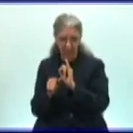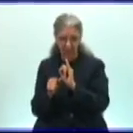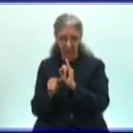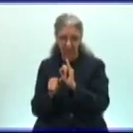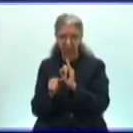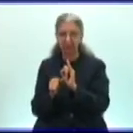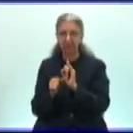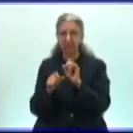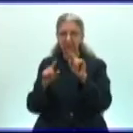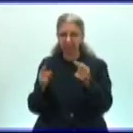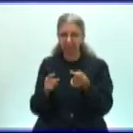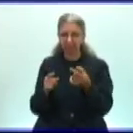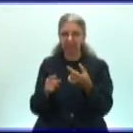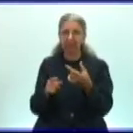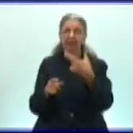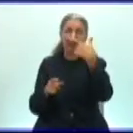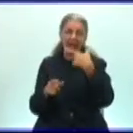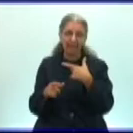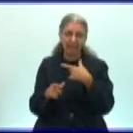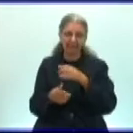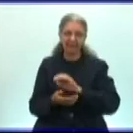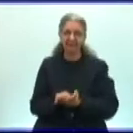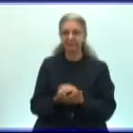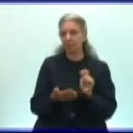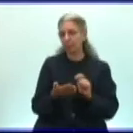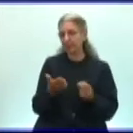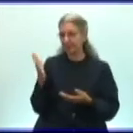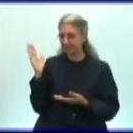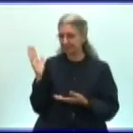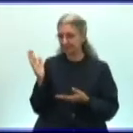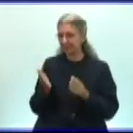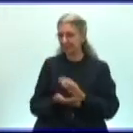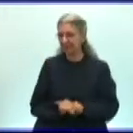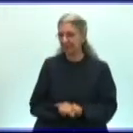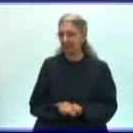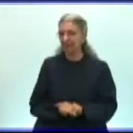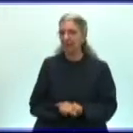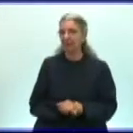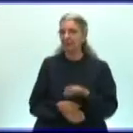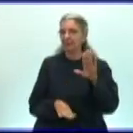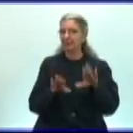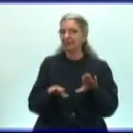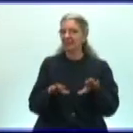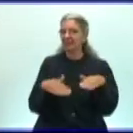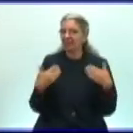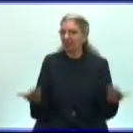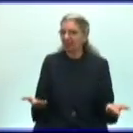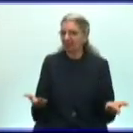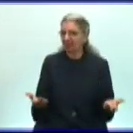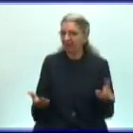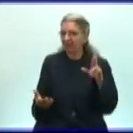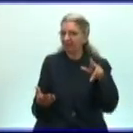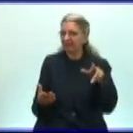de medida es el ampere. Pero, ¿de qué dependerá la resistencia